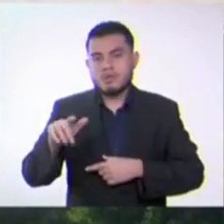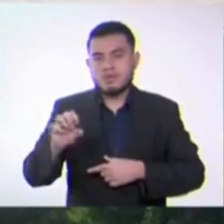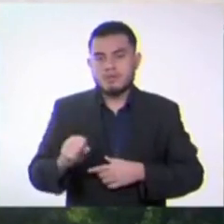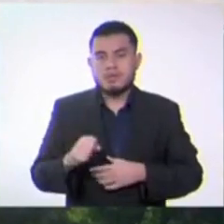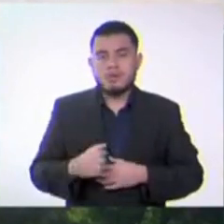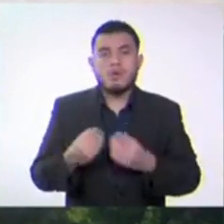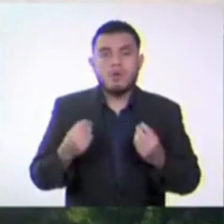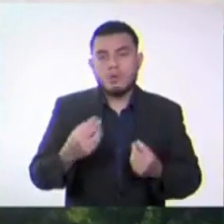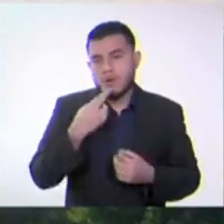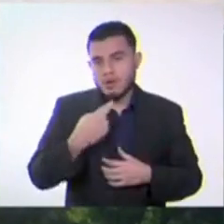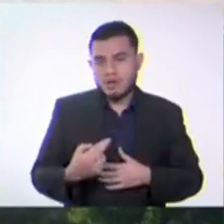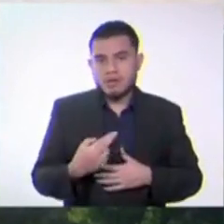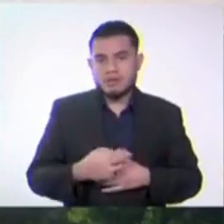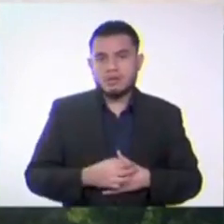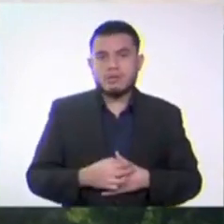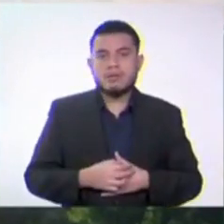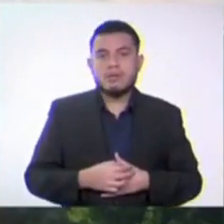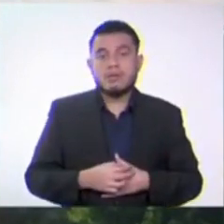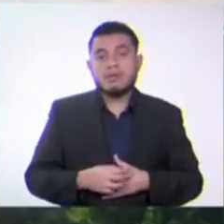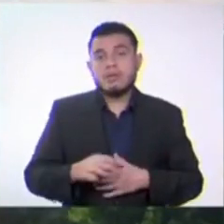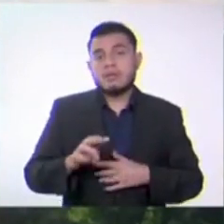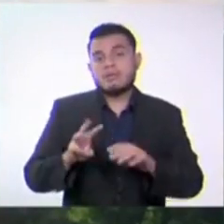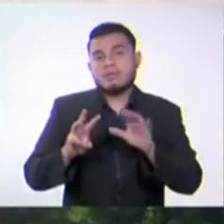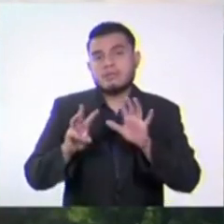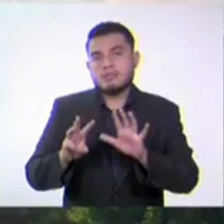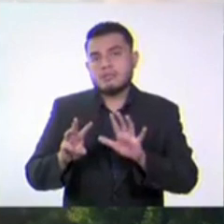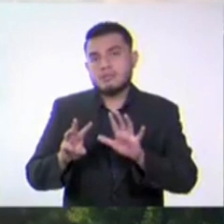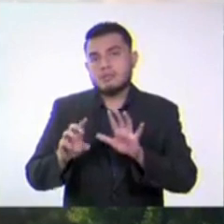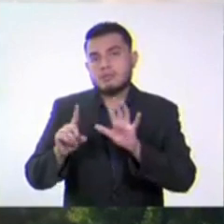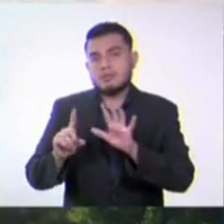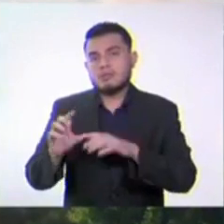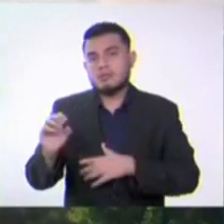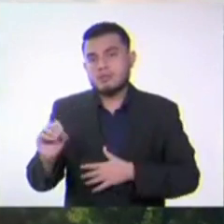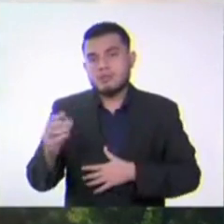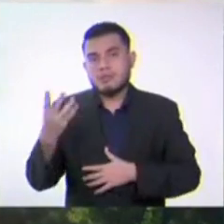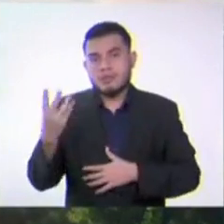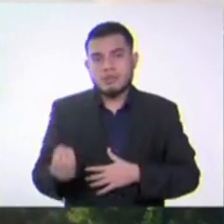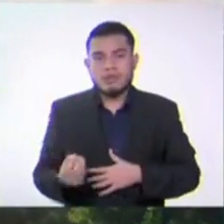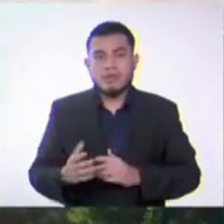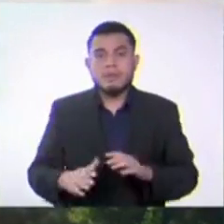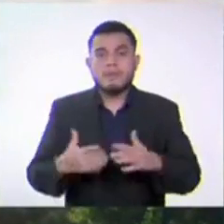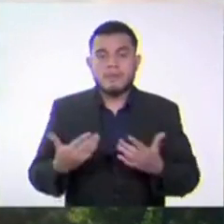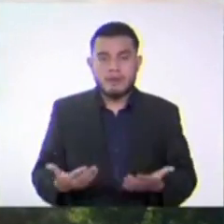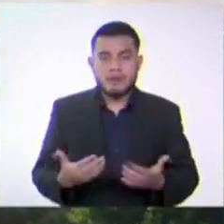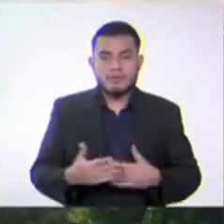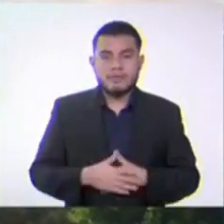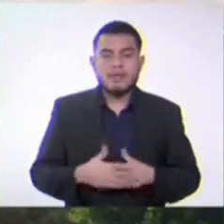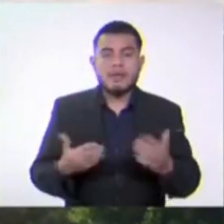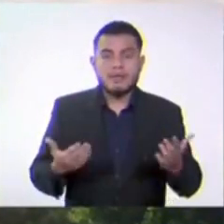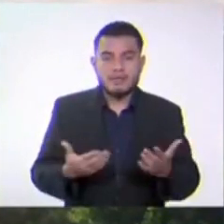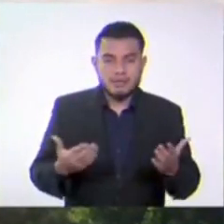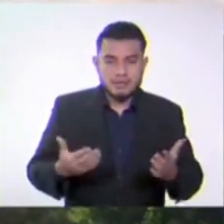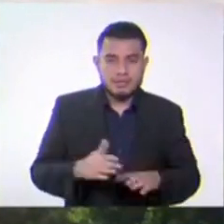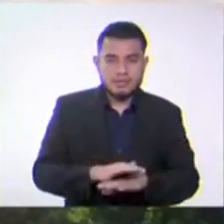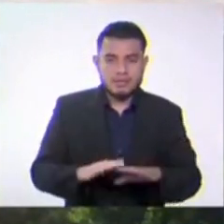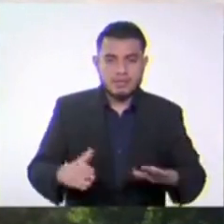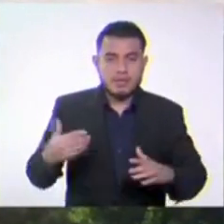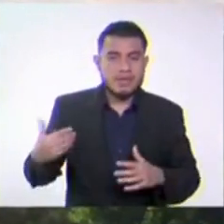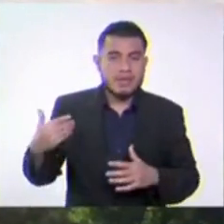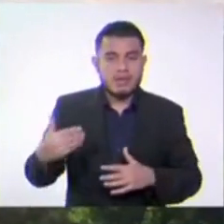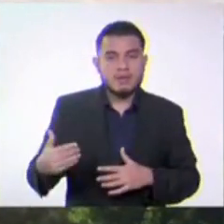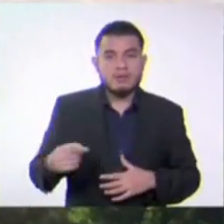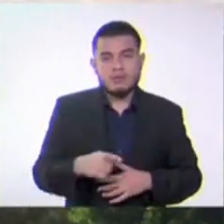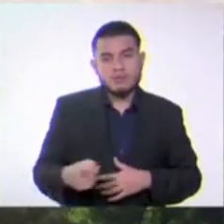como resultado 360 días. Para lograr finalizar el año, o como lo conocían